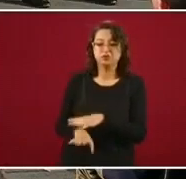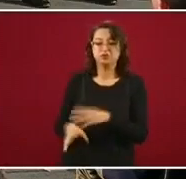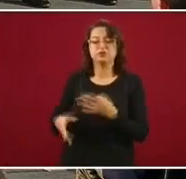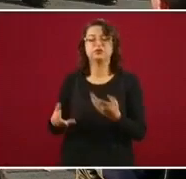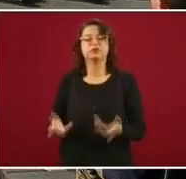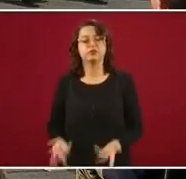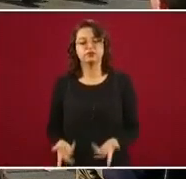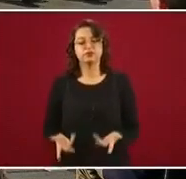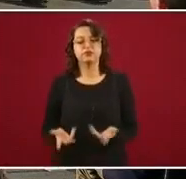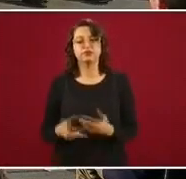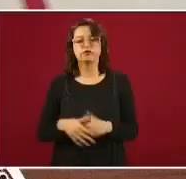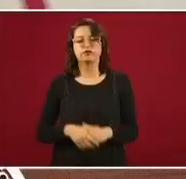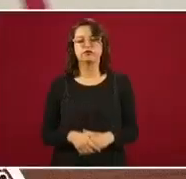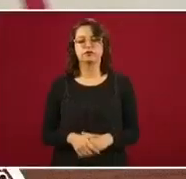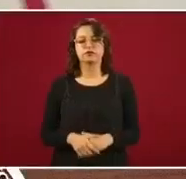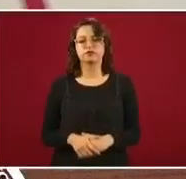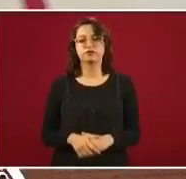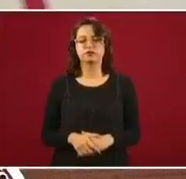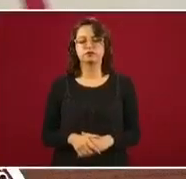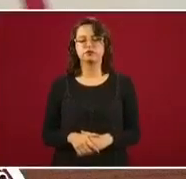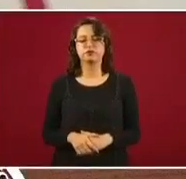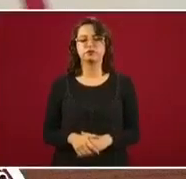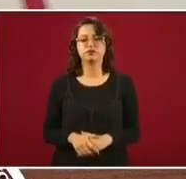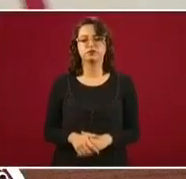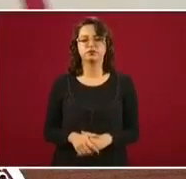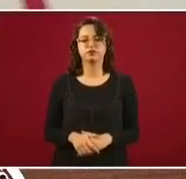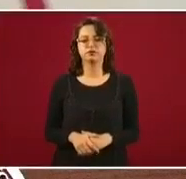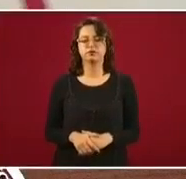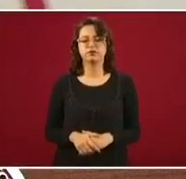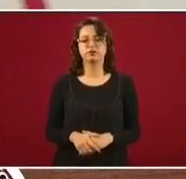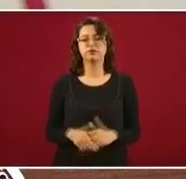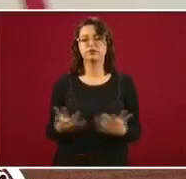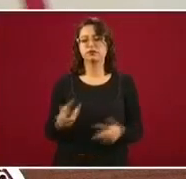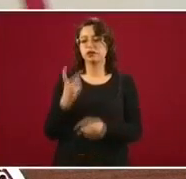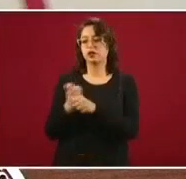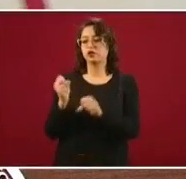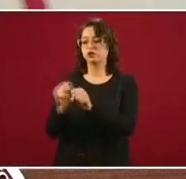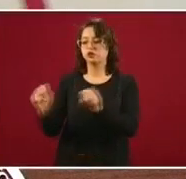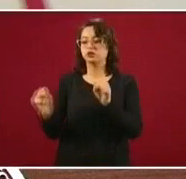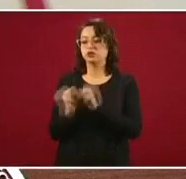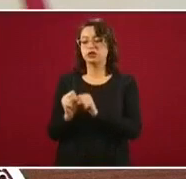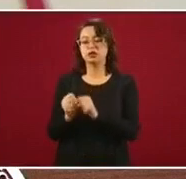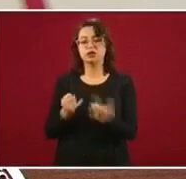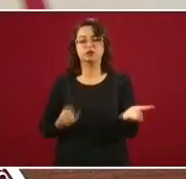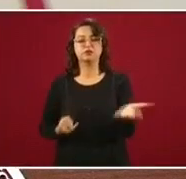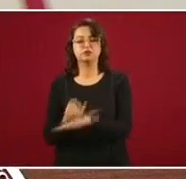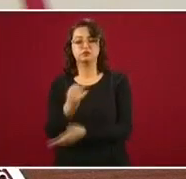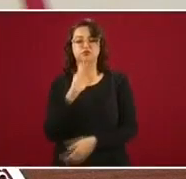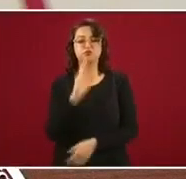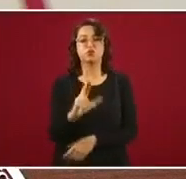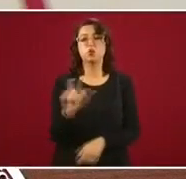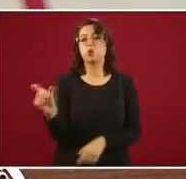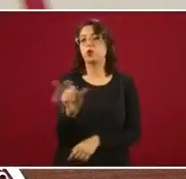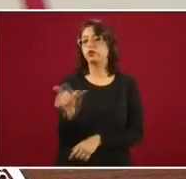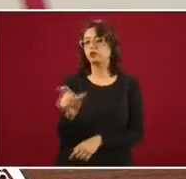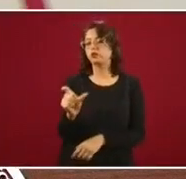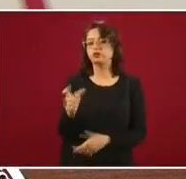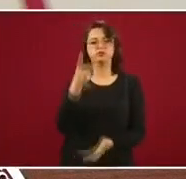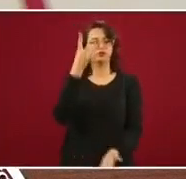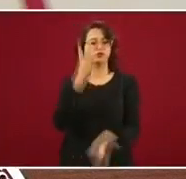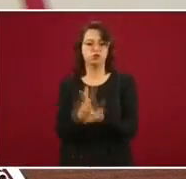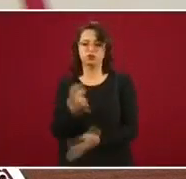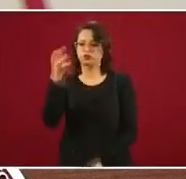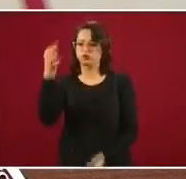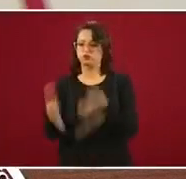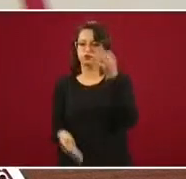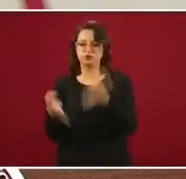resolver, como lo está estableciendo la segunda sala, cuando hay juicios? Nada más, no es de aplicación